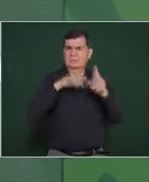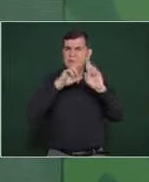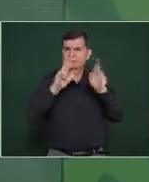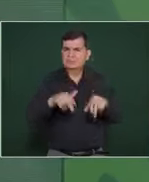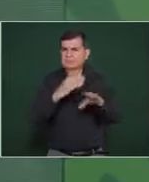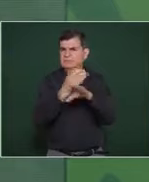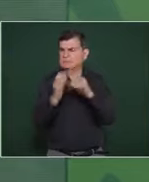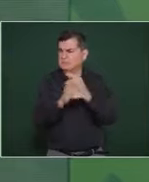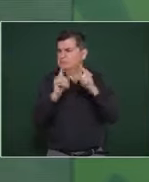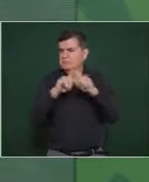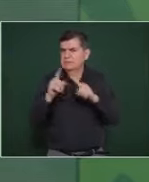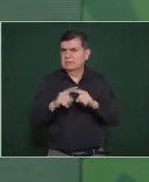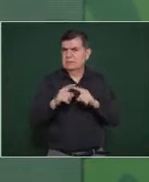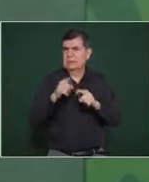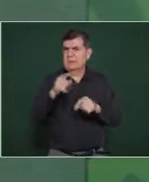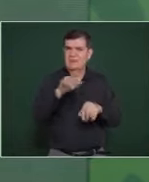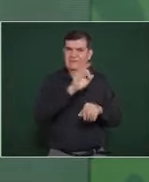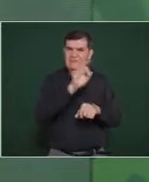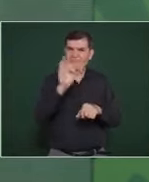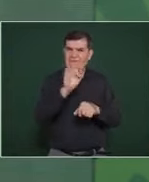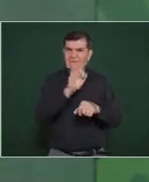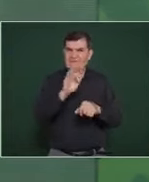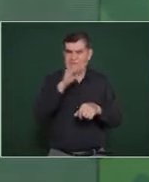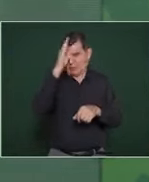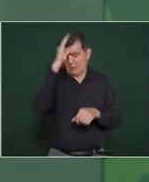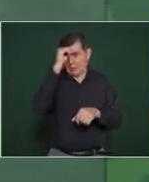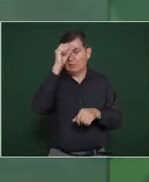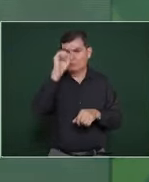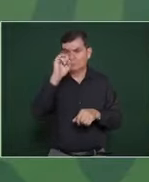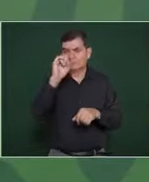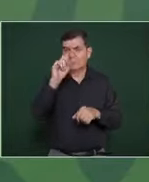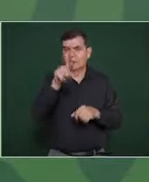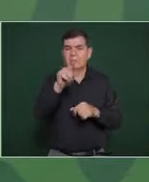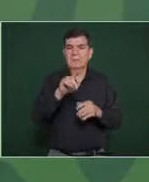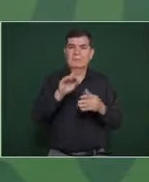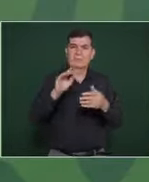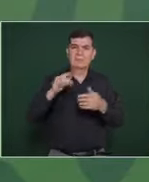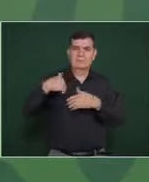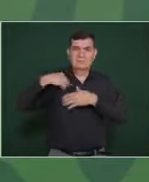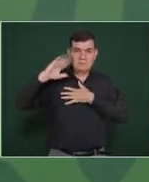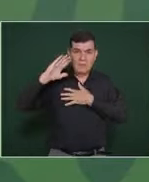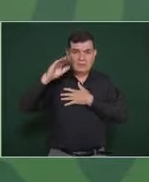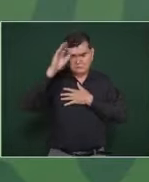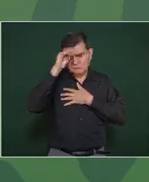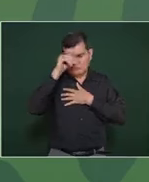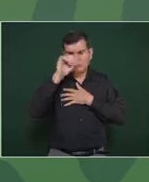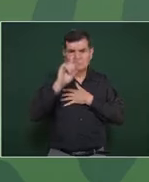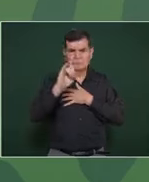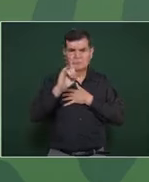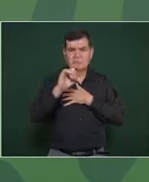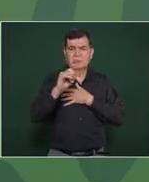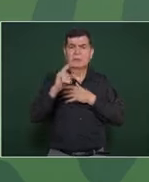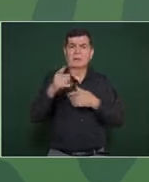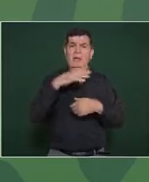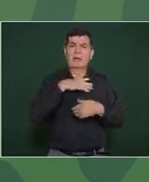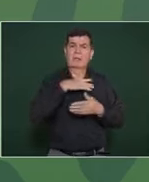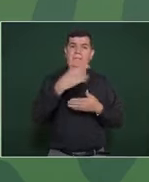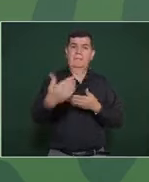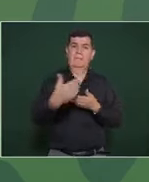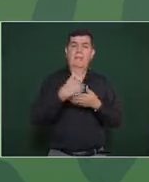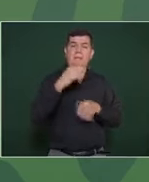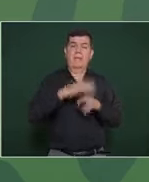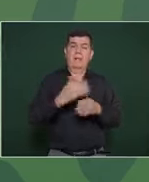incluso antes de lo pactado, están llegando los barcos de China